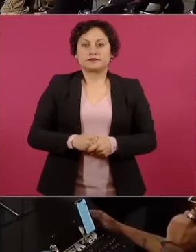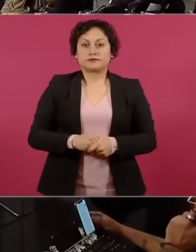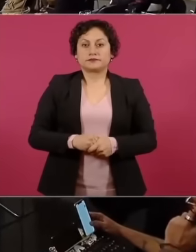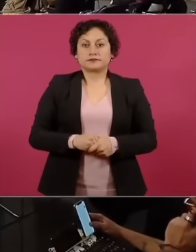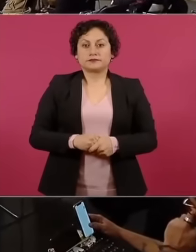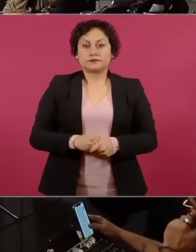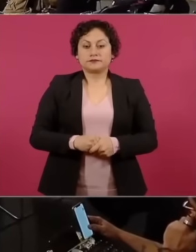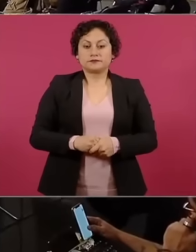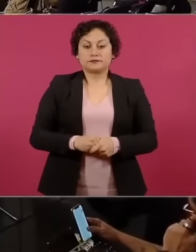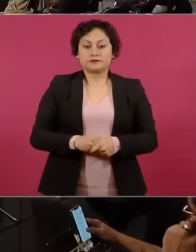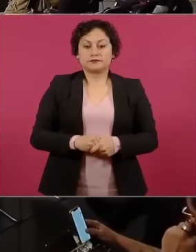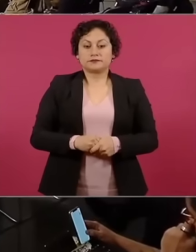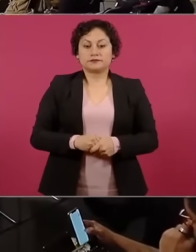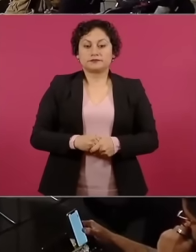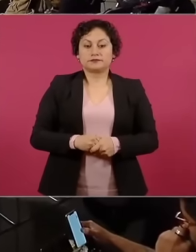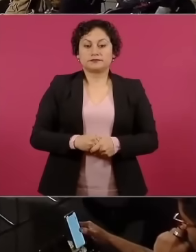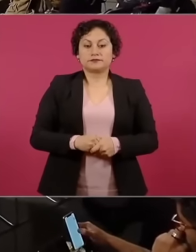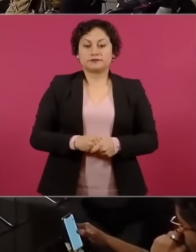Bueno, esos son.